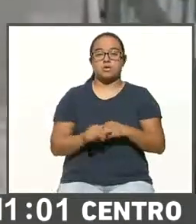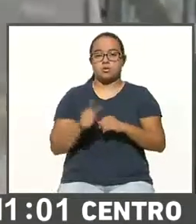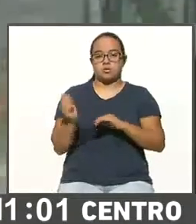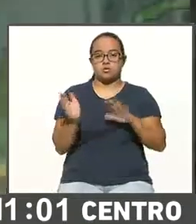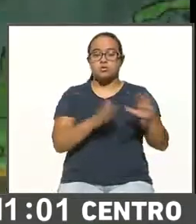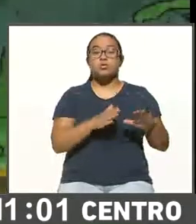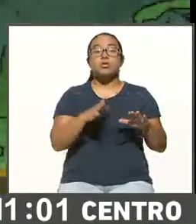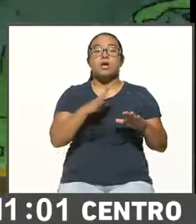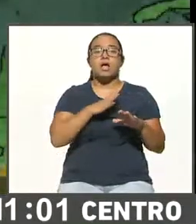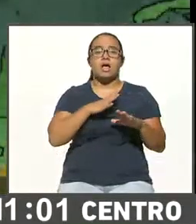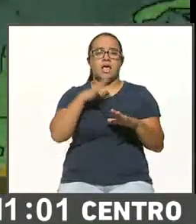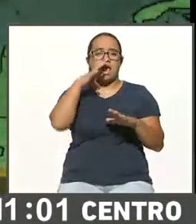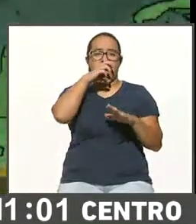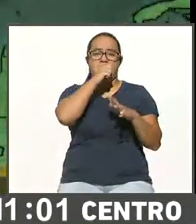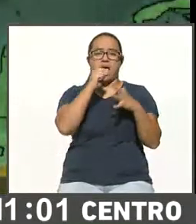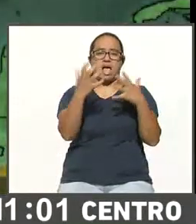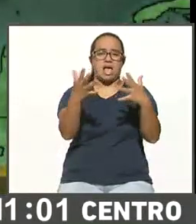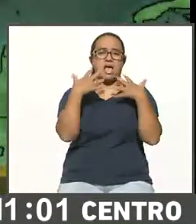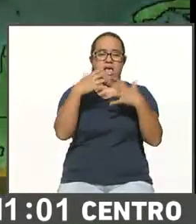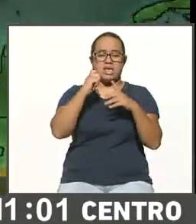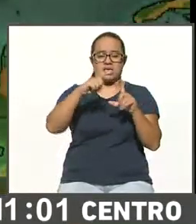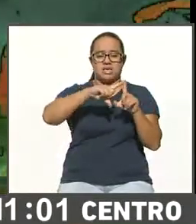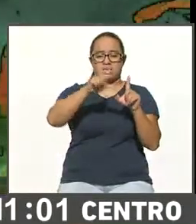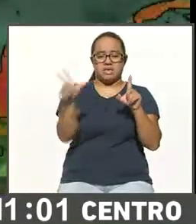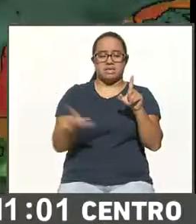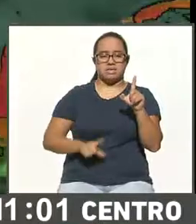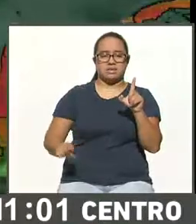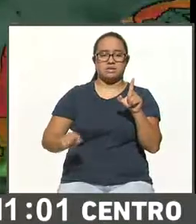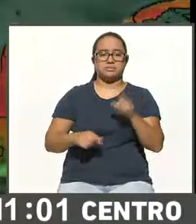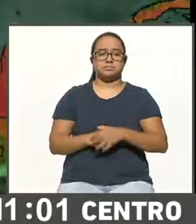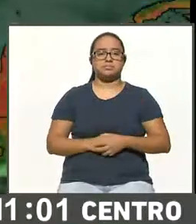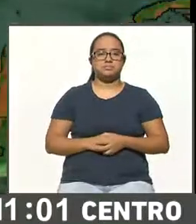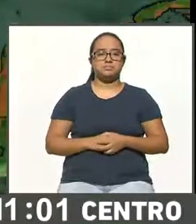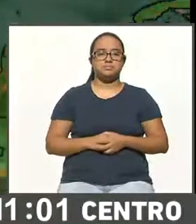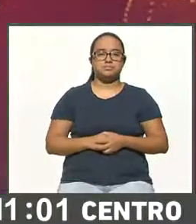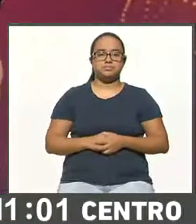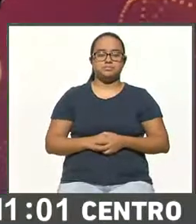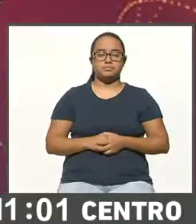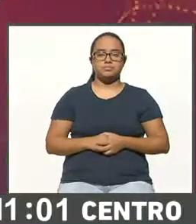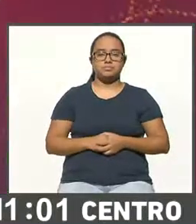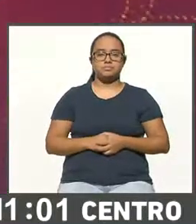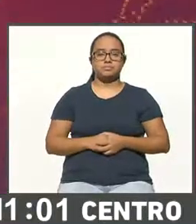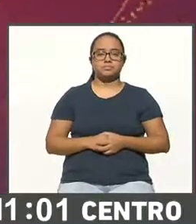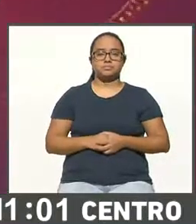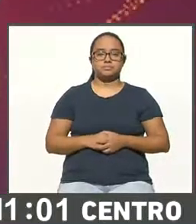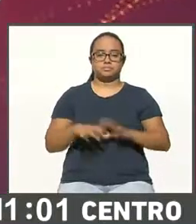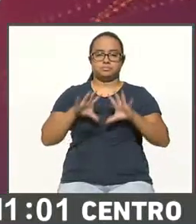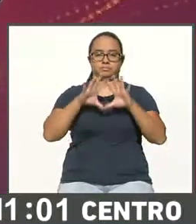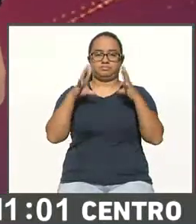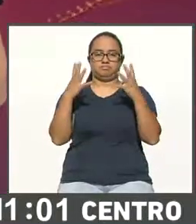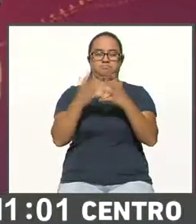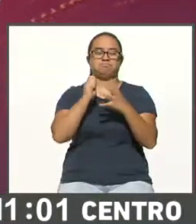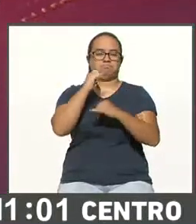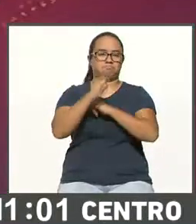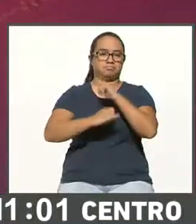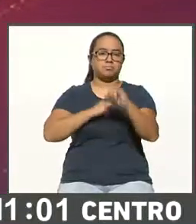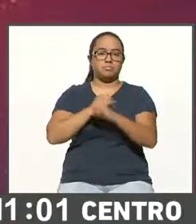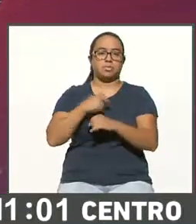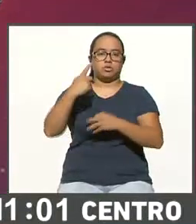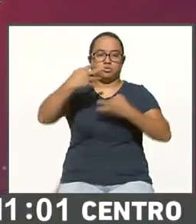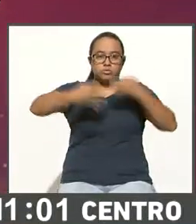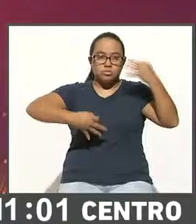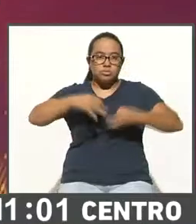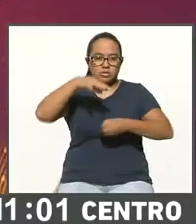lado, se espera ambiente caluroso a muy caluroso en la mayor parte de México. En el mundo, el Jurado Nacional de